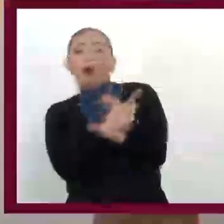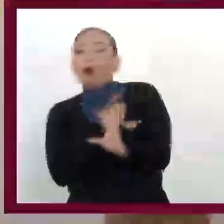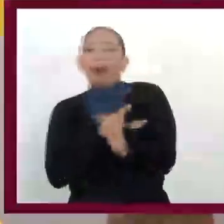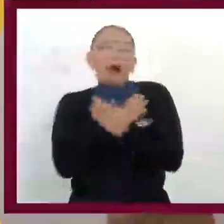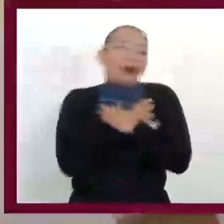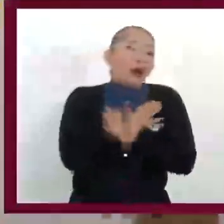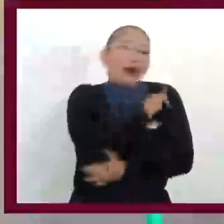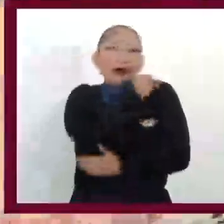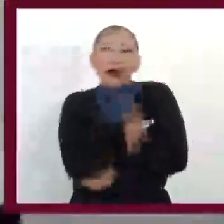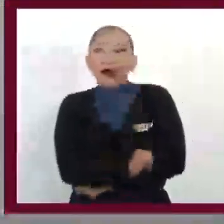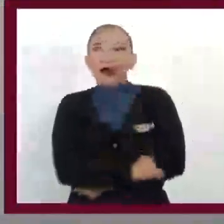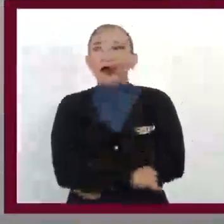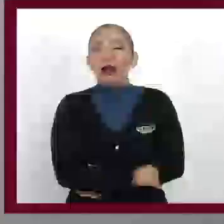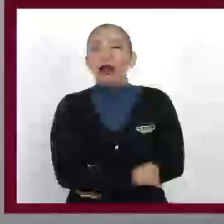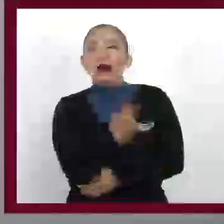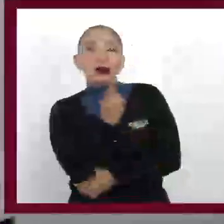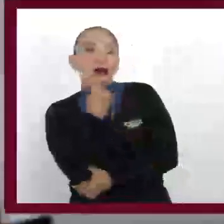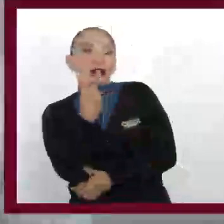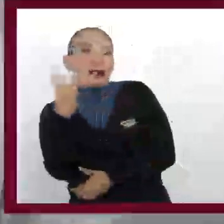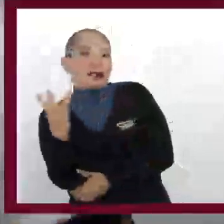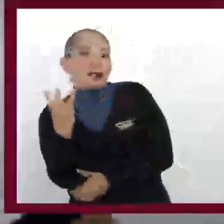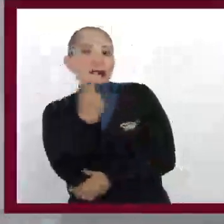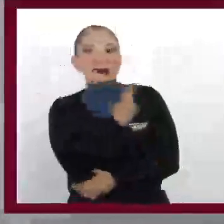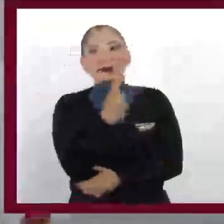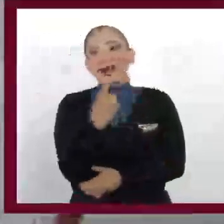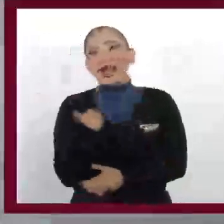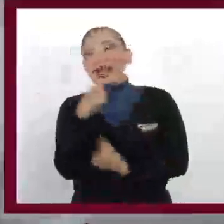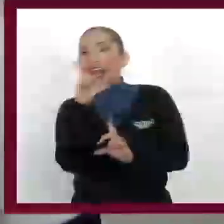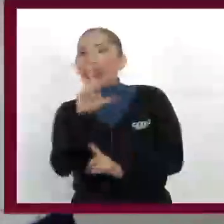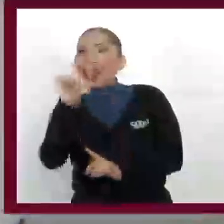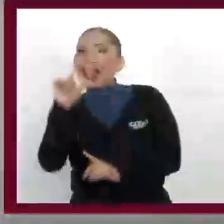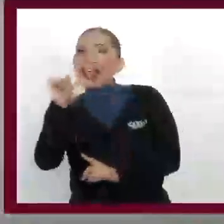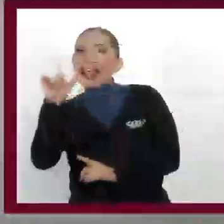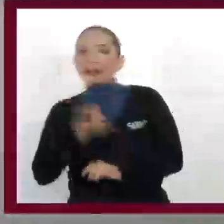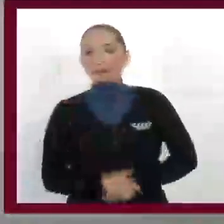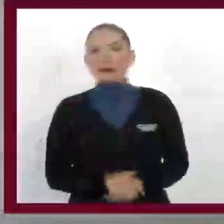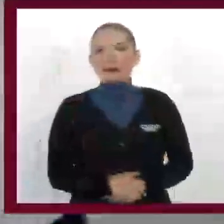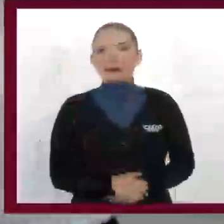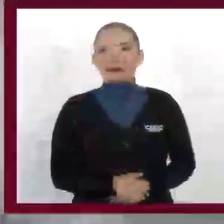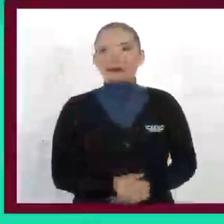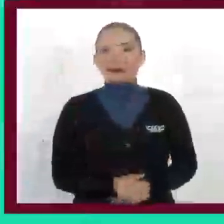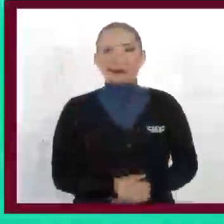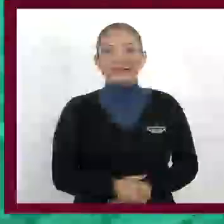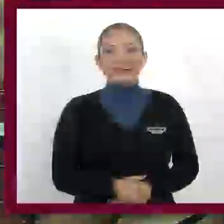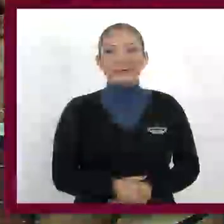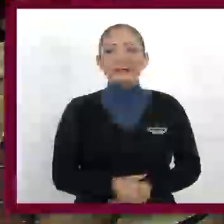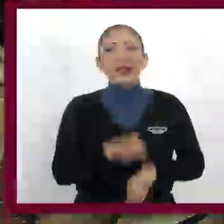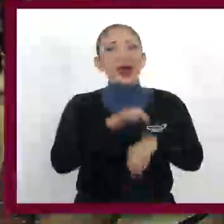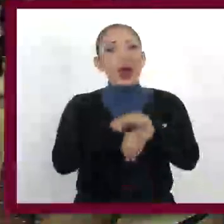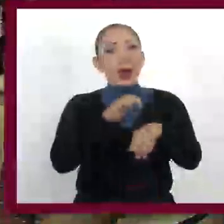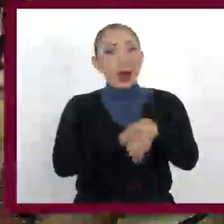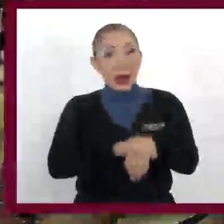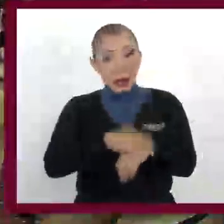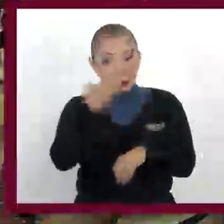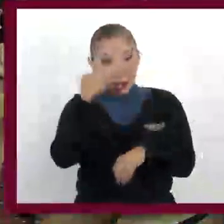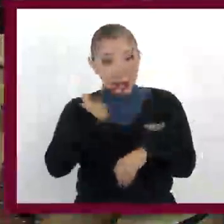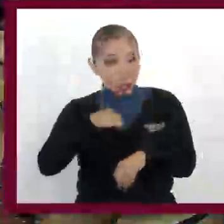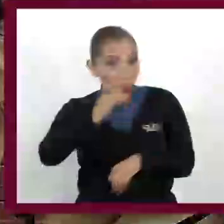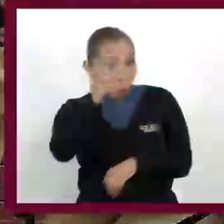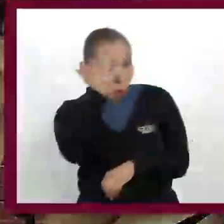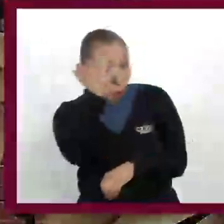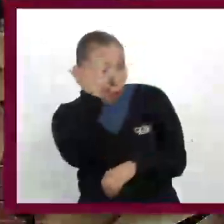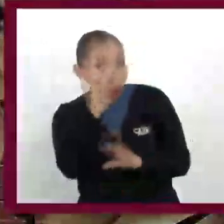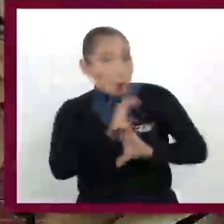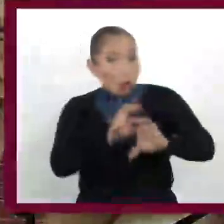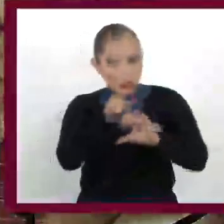amar jamás. 1, 2, 3, 1, 2, 3, la la la la la. 1, 2, 3. Amigos, ¿sabes? Acabo de